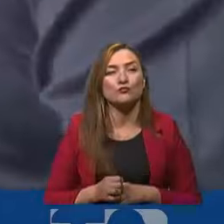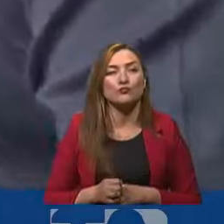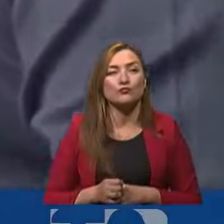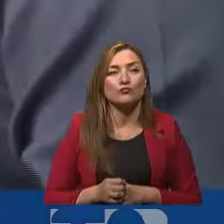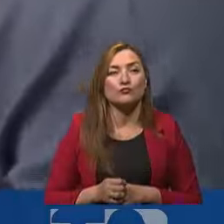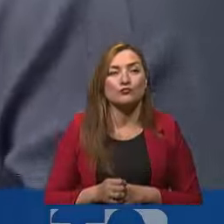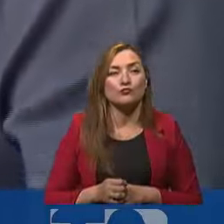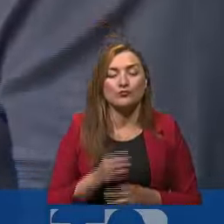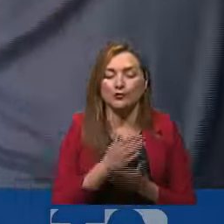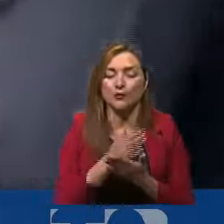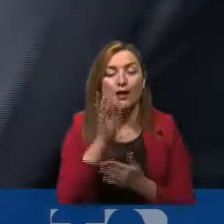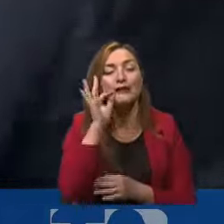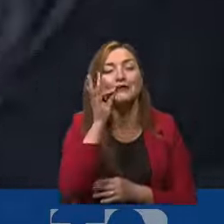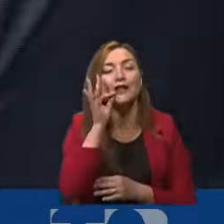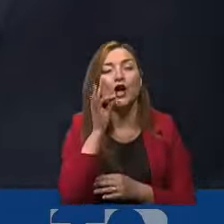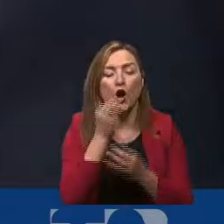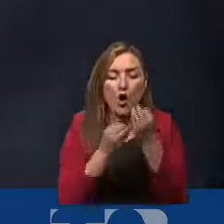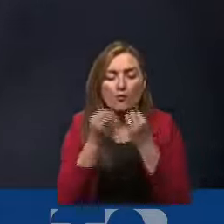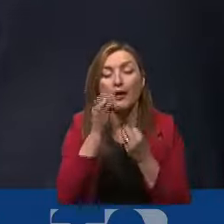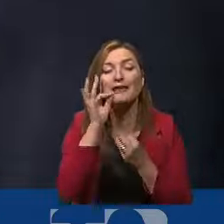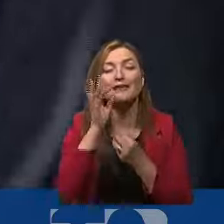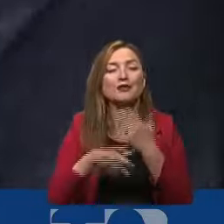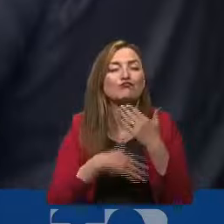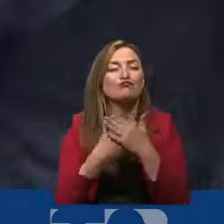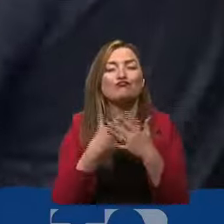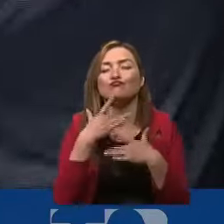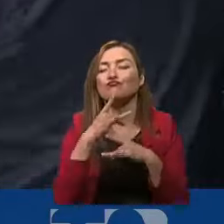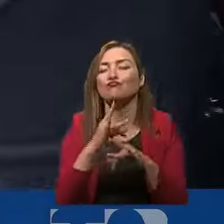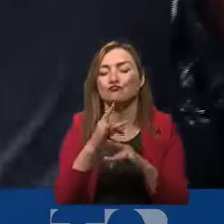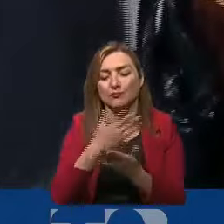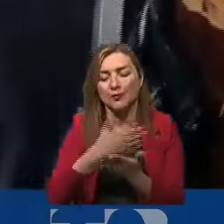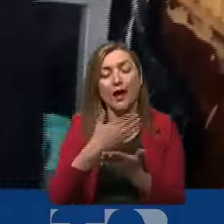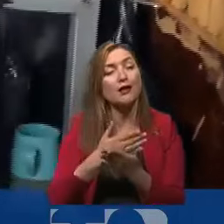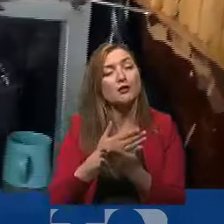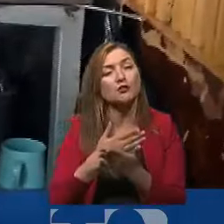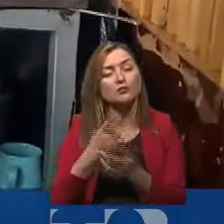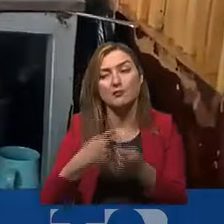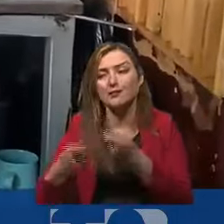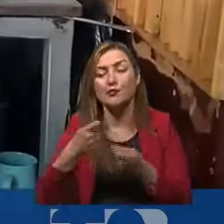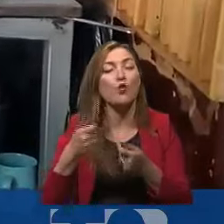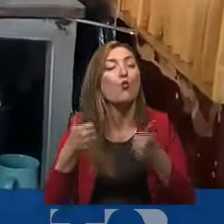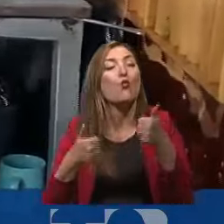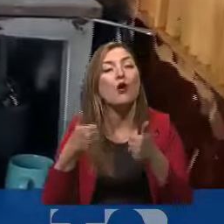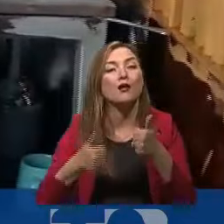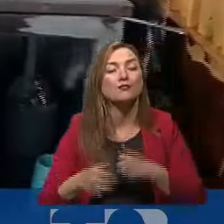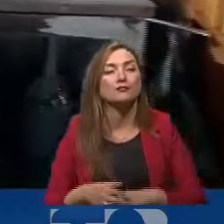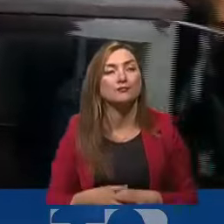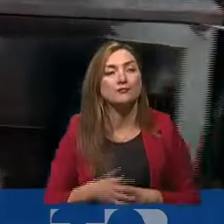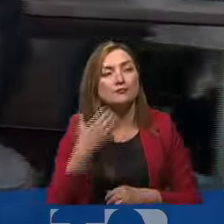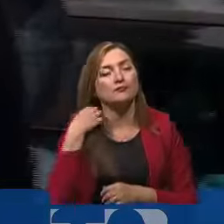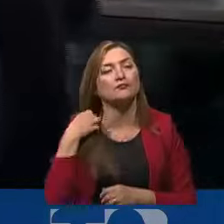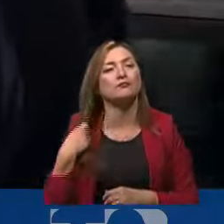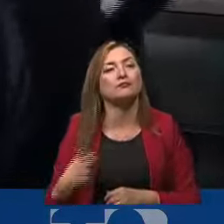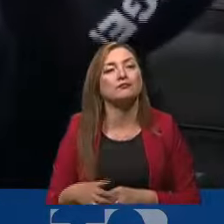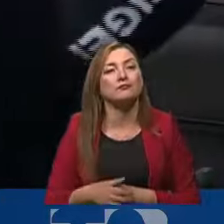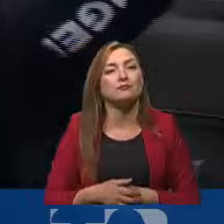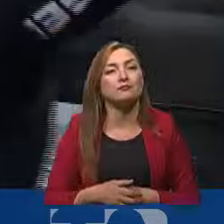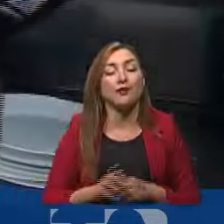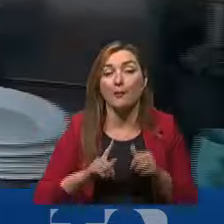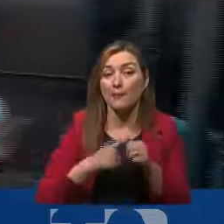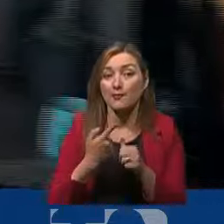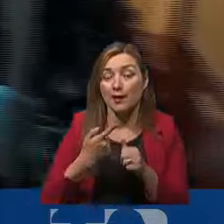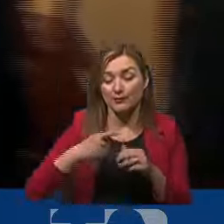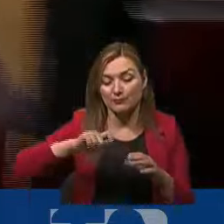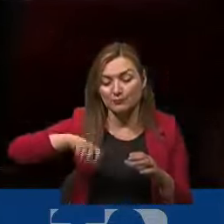comida deliciosa que a todos nos gusta. ¿Cuáles son los platos típicos que ustedes aquí pueden vender? Bueno, el principal plato de nosotros es el